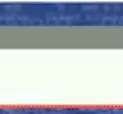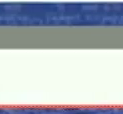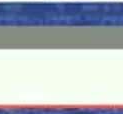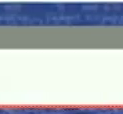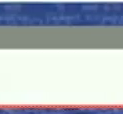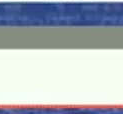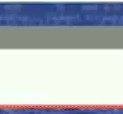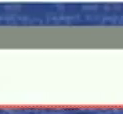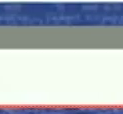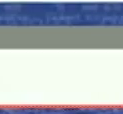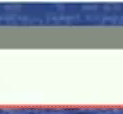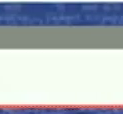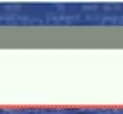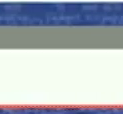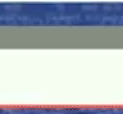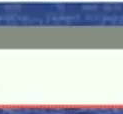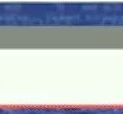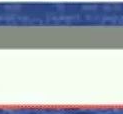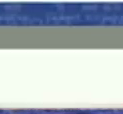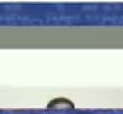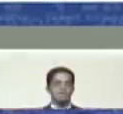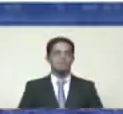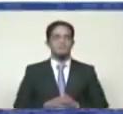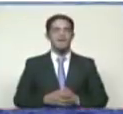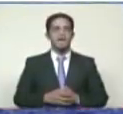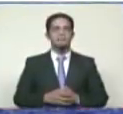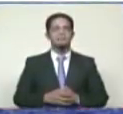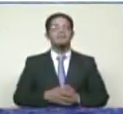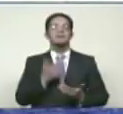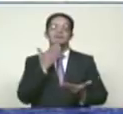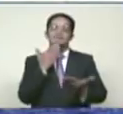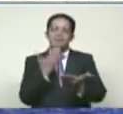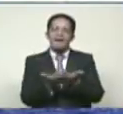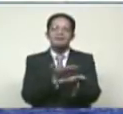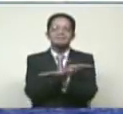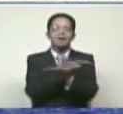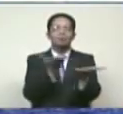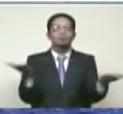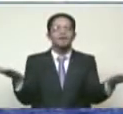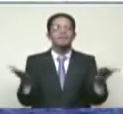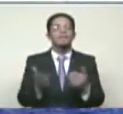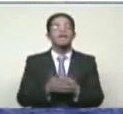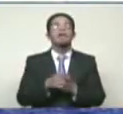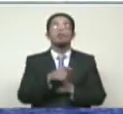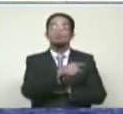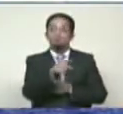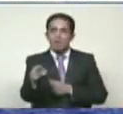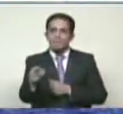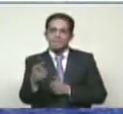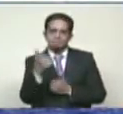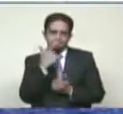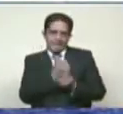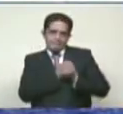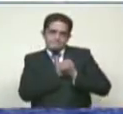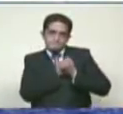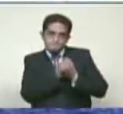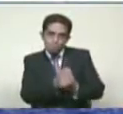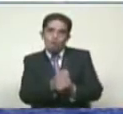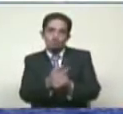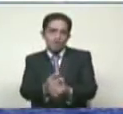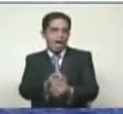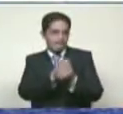seguridad que todo el apoyo que ustedes me han dado, yo lo voy a retribuir con amor,